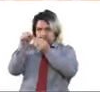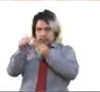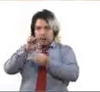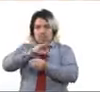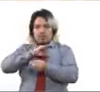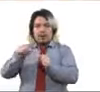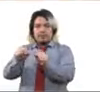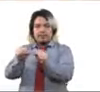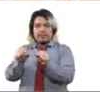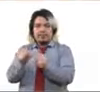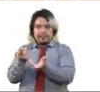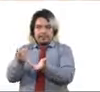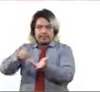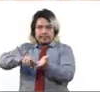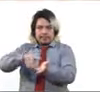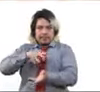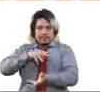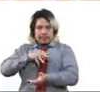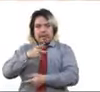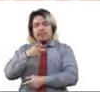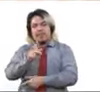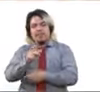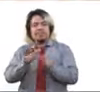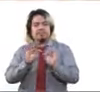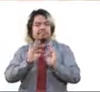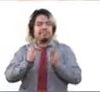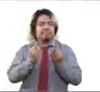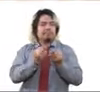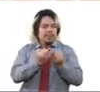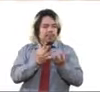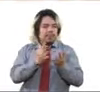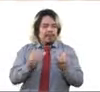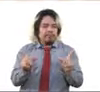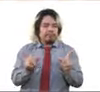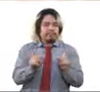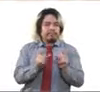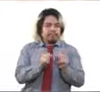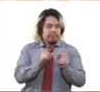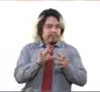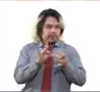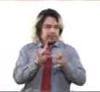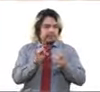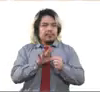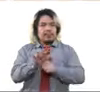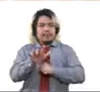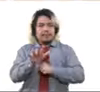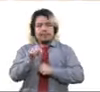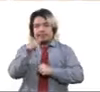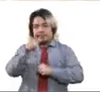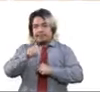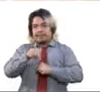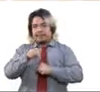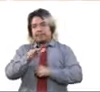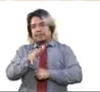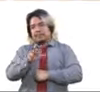impulsando. De manera general, les puedo plantear que a nuestros